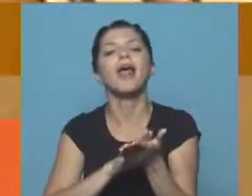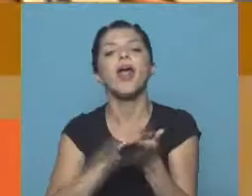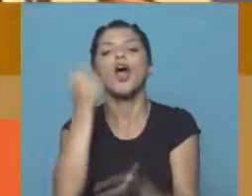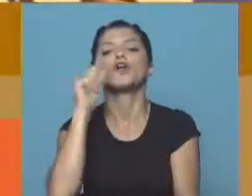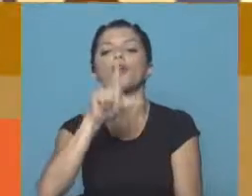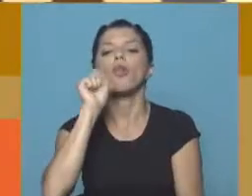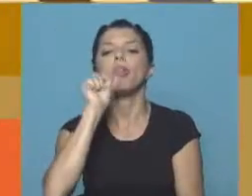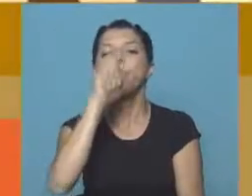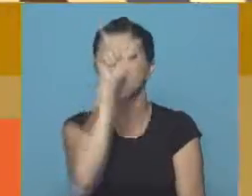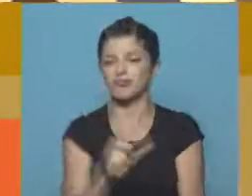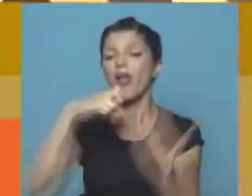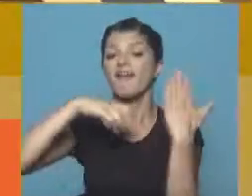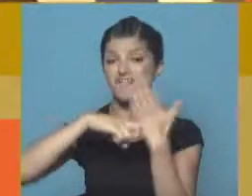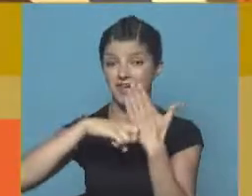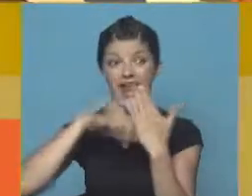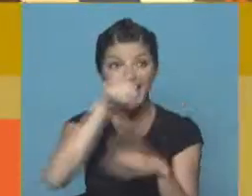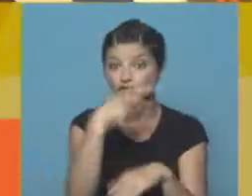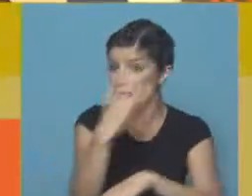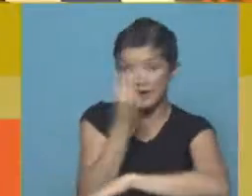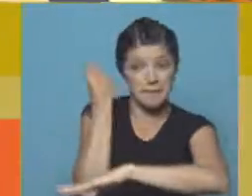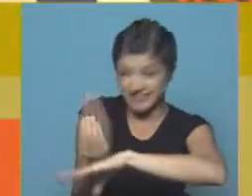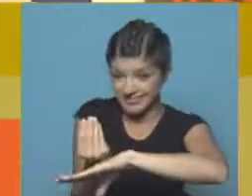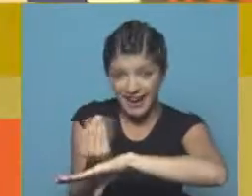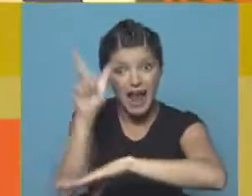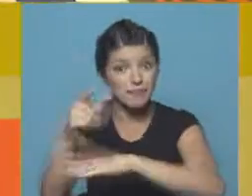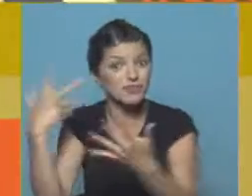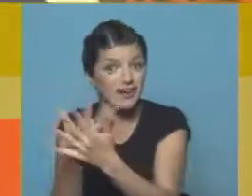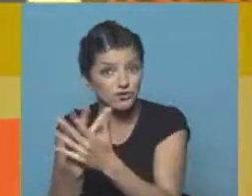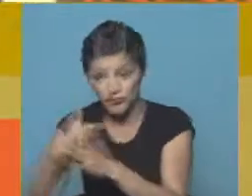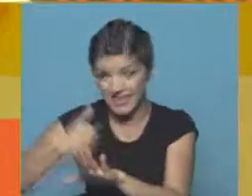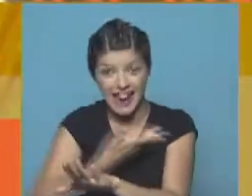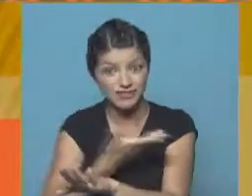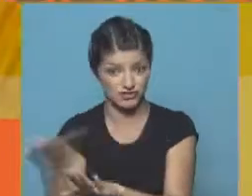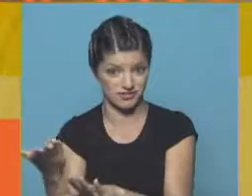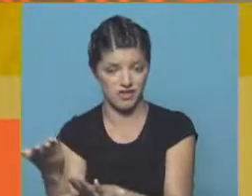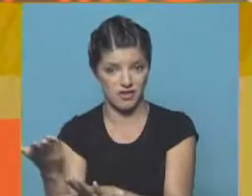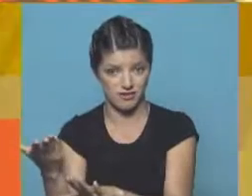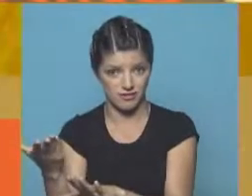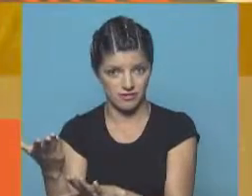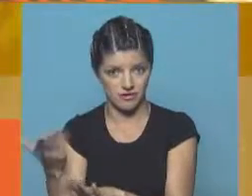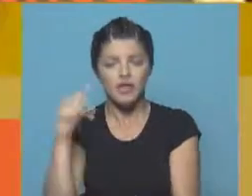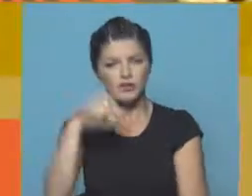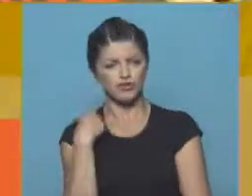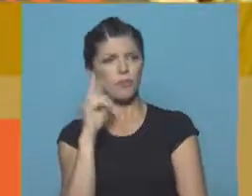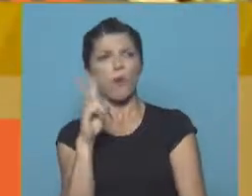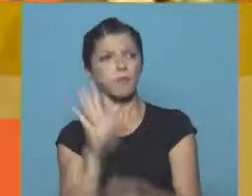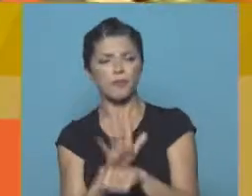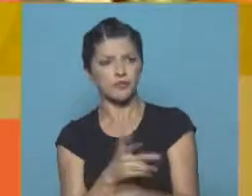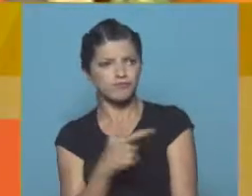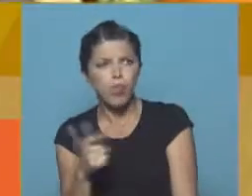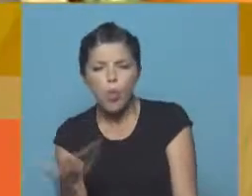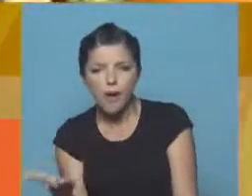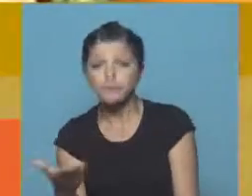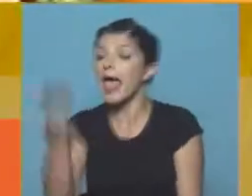Los fiscales son los que tienen que representar a la víctima y a toda la sociedad, y sin embargo hoy se los ve ausente en esto. Yo cuando fui